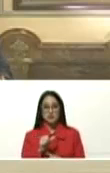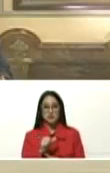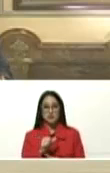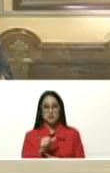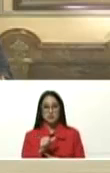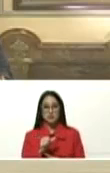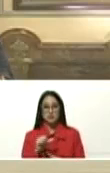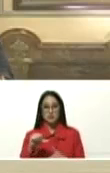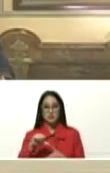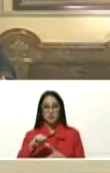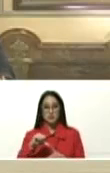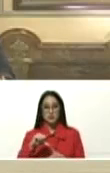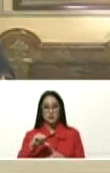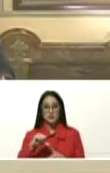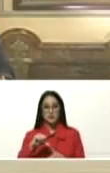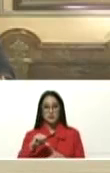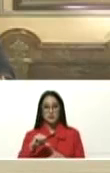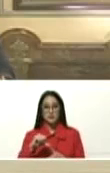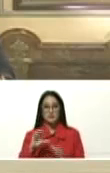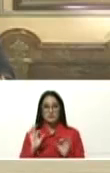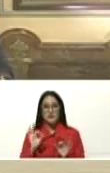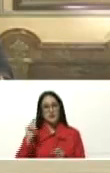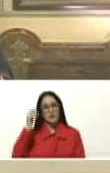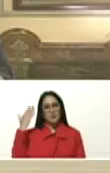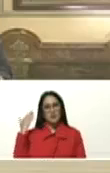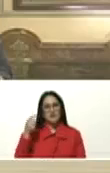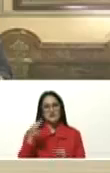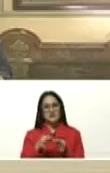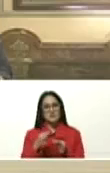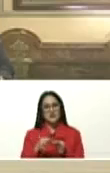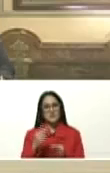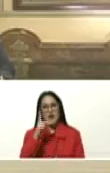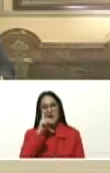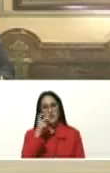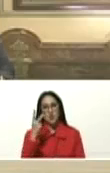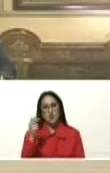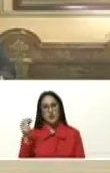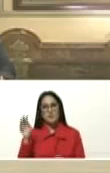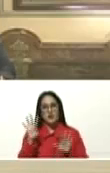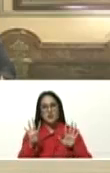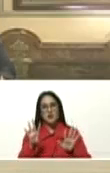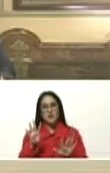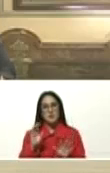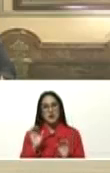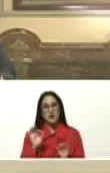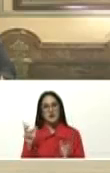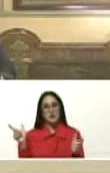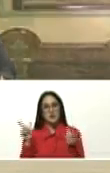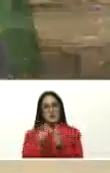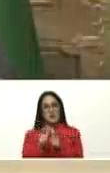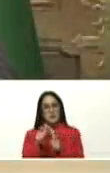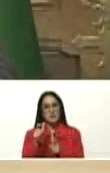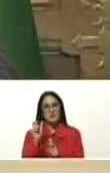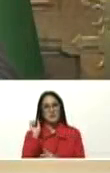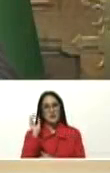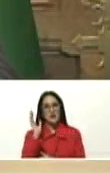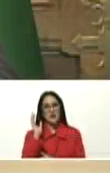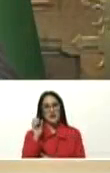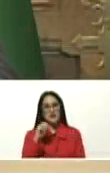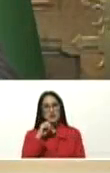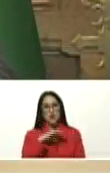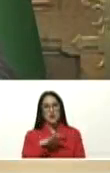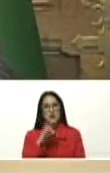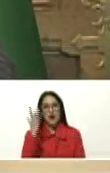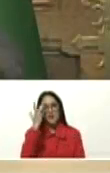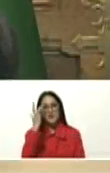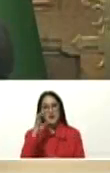hicieron. Recuerdo en septiembre de 2009, la cumbre histórica de África y América del